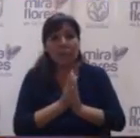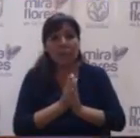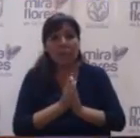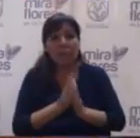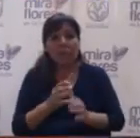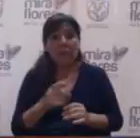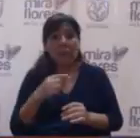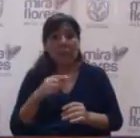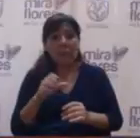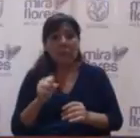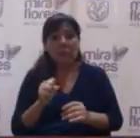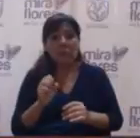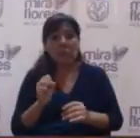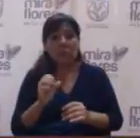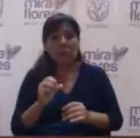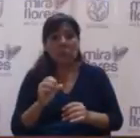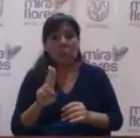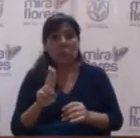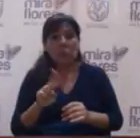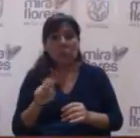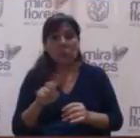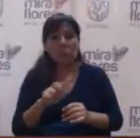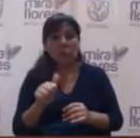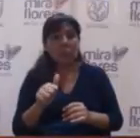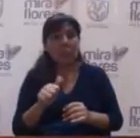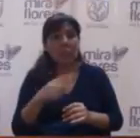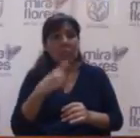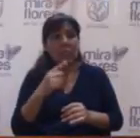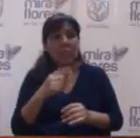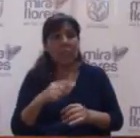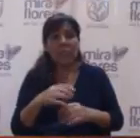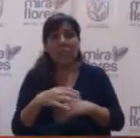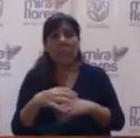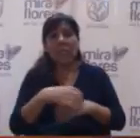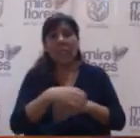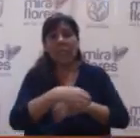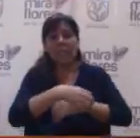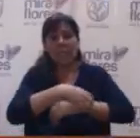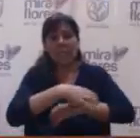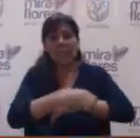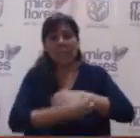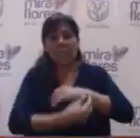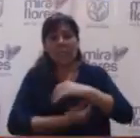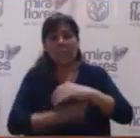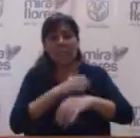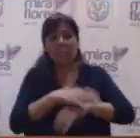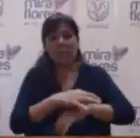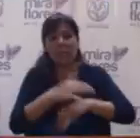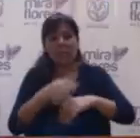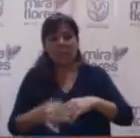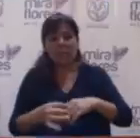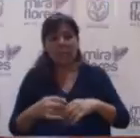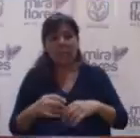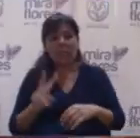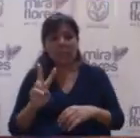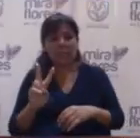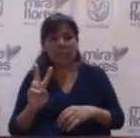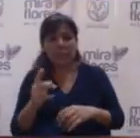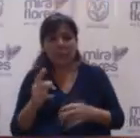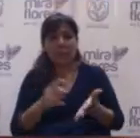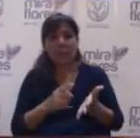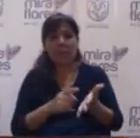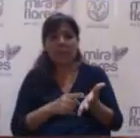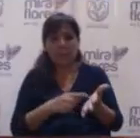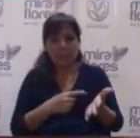a retirar esa pulsera proselitista con la que ha venido. Es la segunda sesión en que usted aparece con elementos